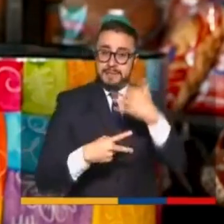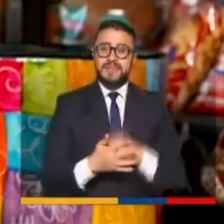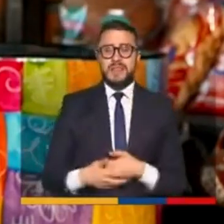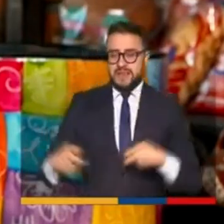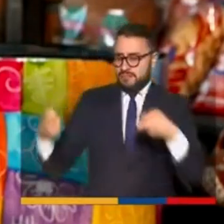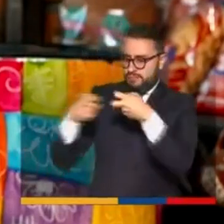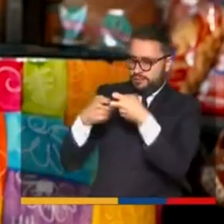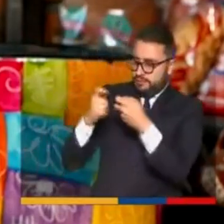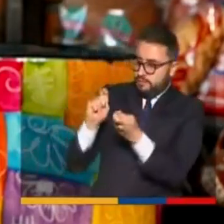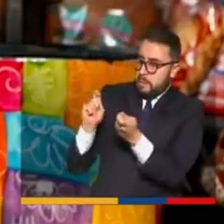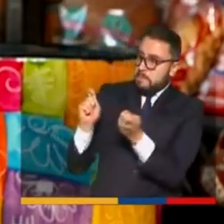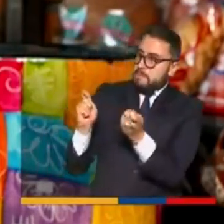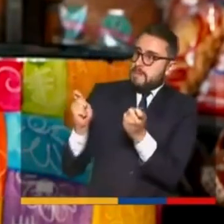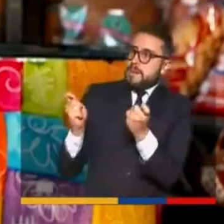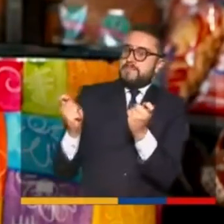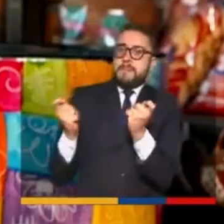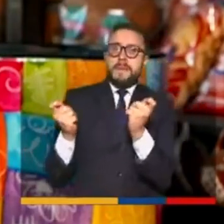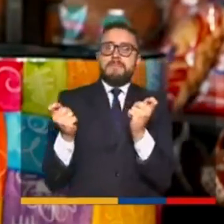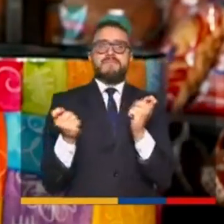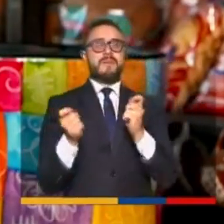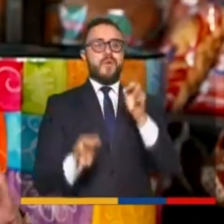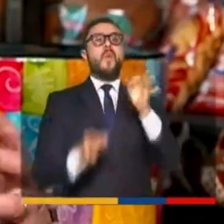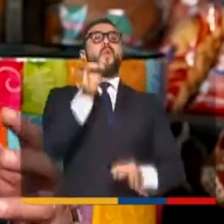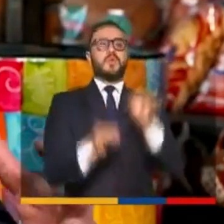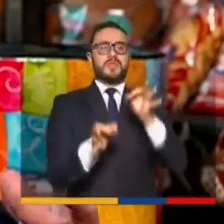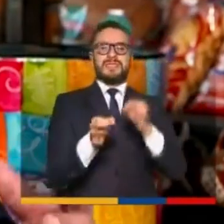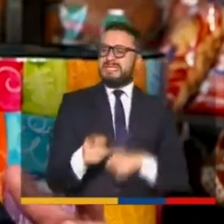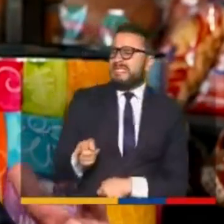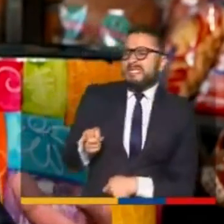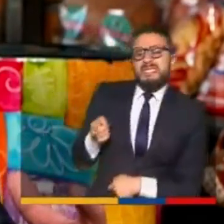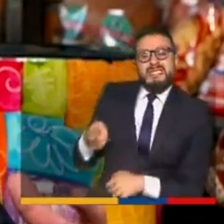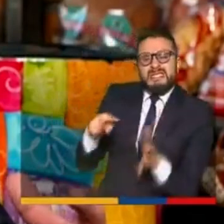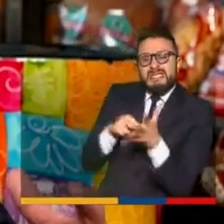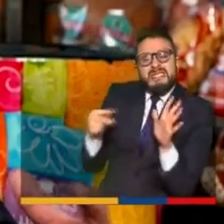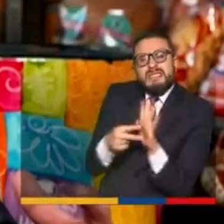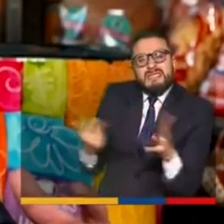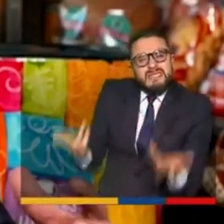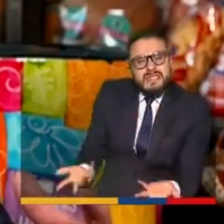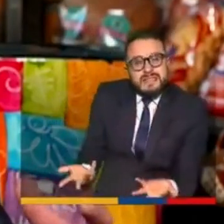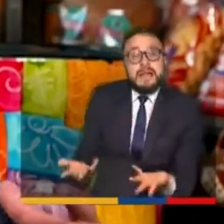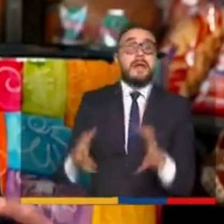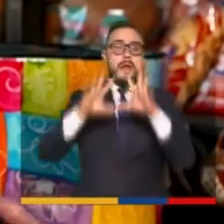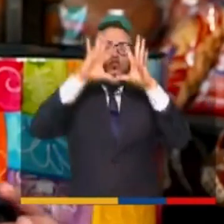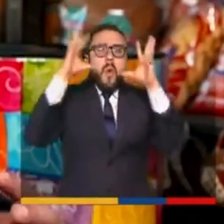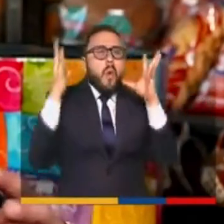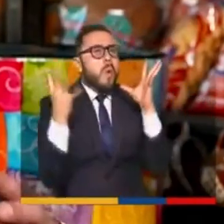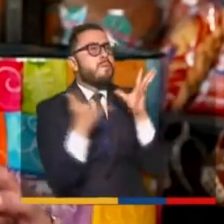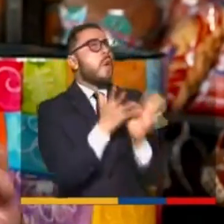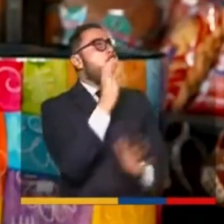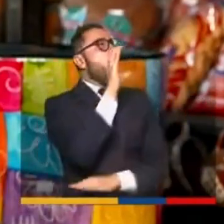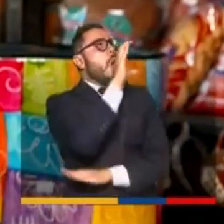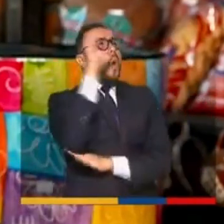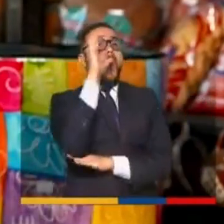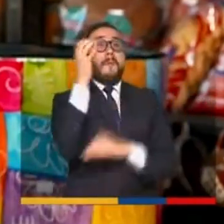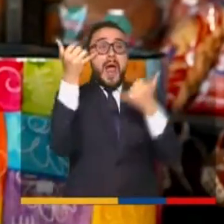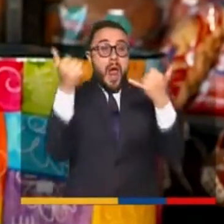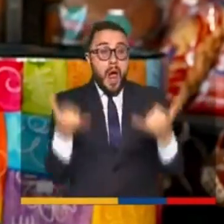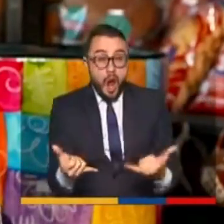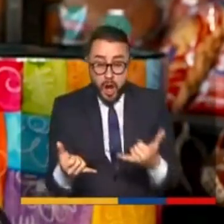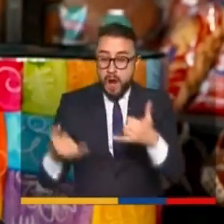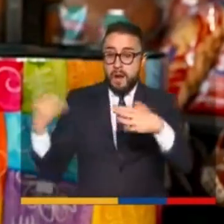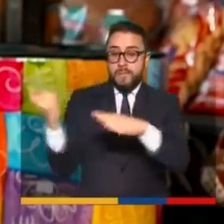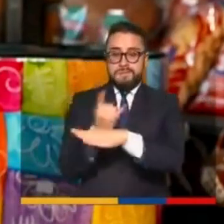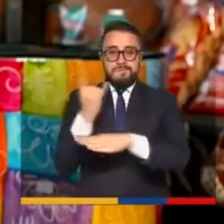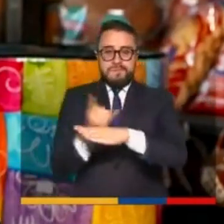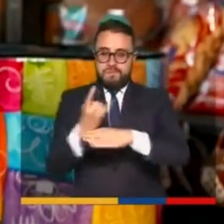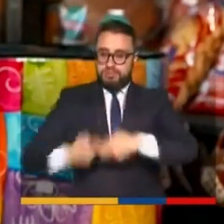¿Qué es eso? Que la energía que usa el mundo hoy, Colombia en una parte, es sucia.